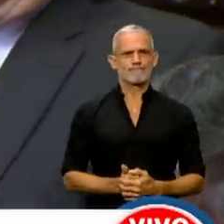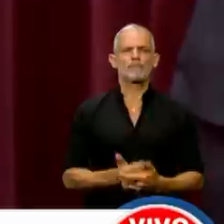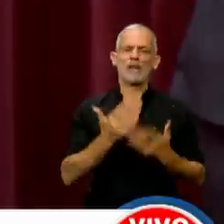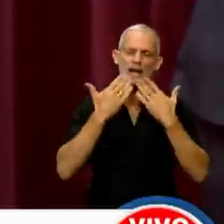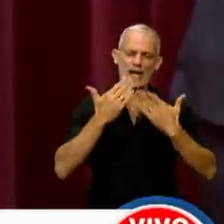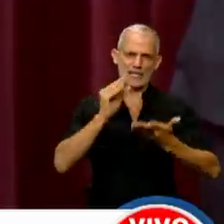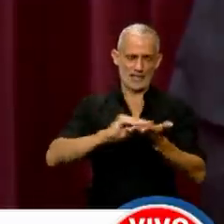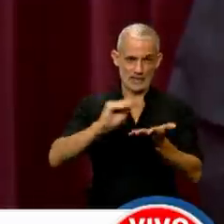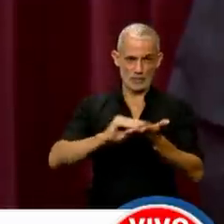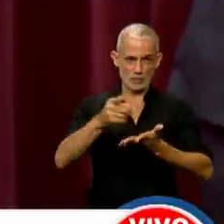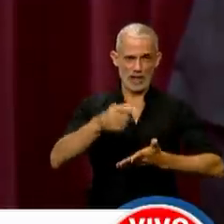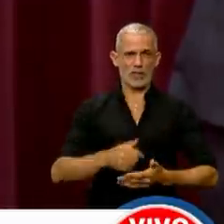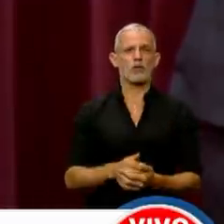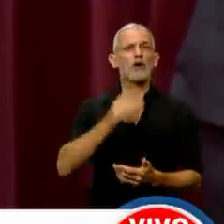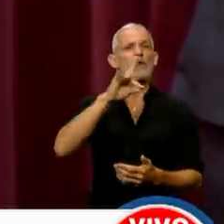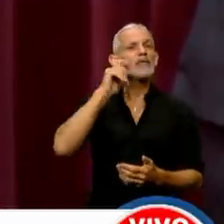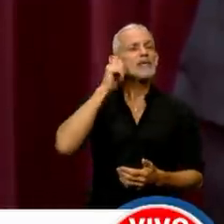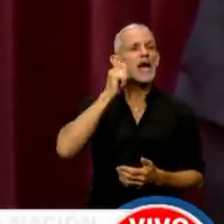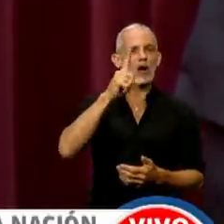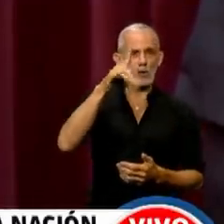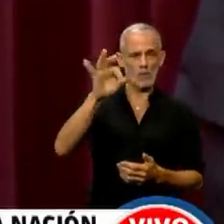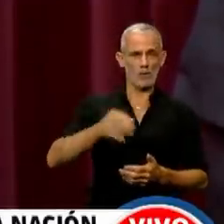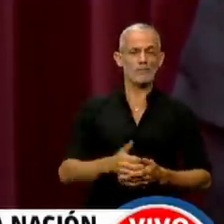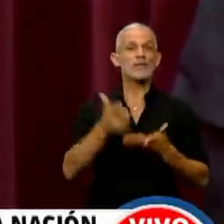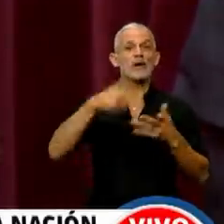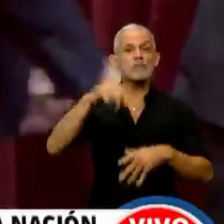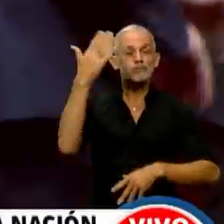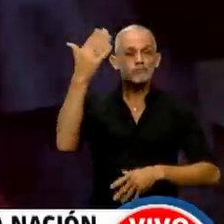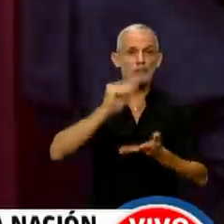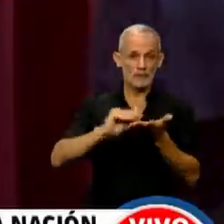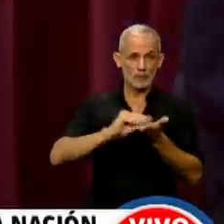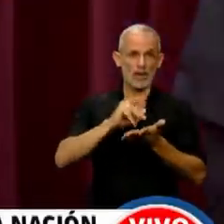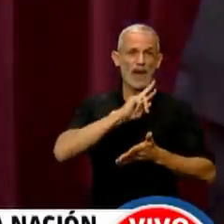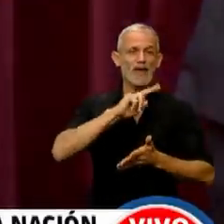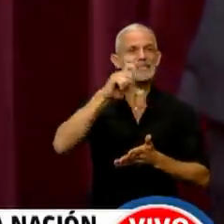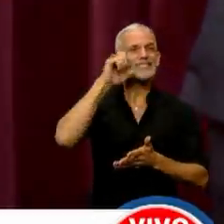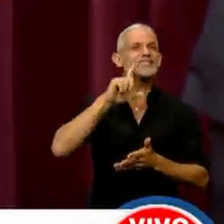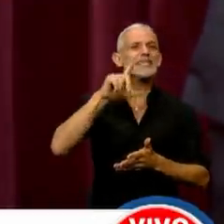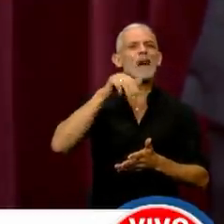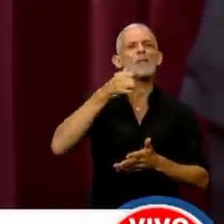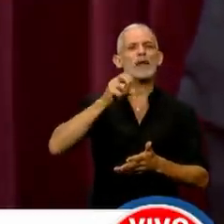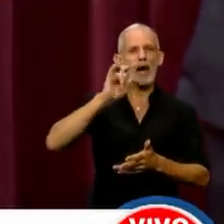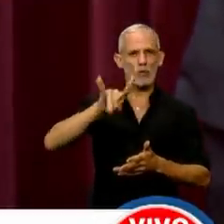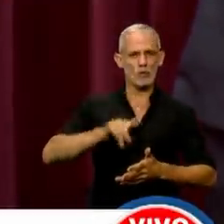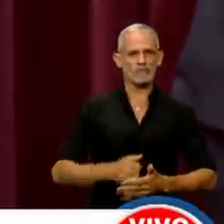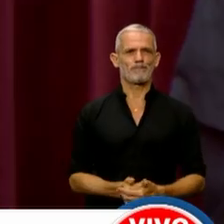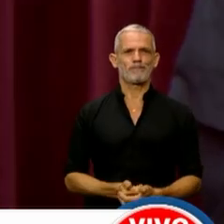gracias diputado di giacomo en el uso de la palabra la diputada cecilia moreau